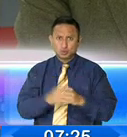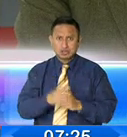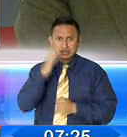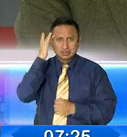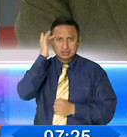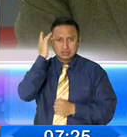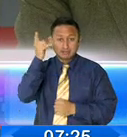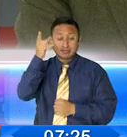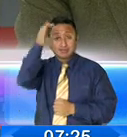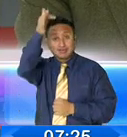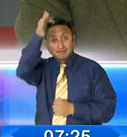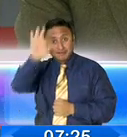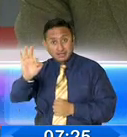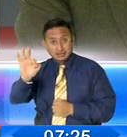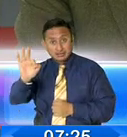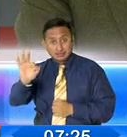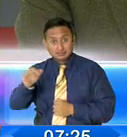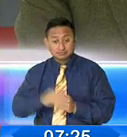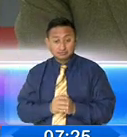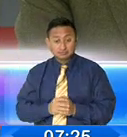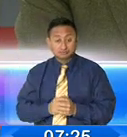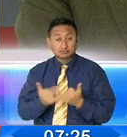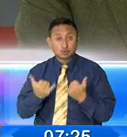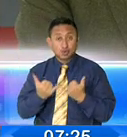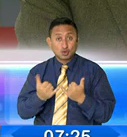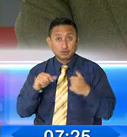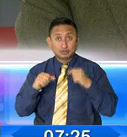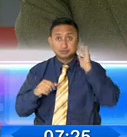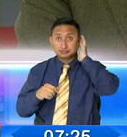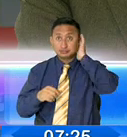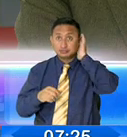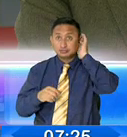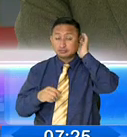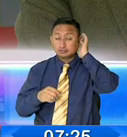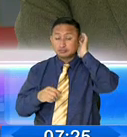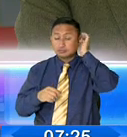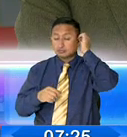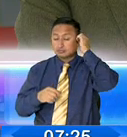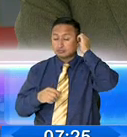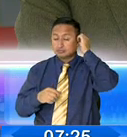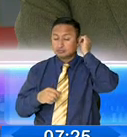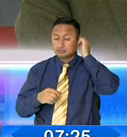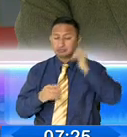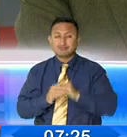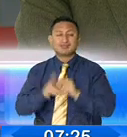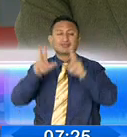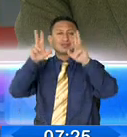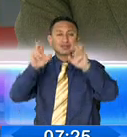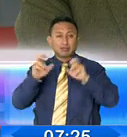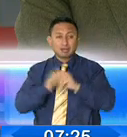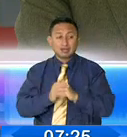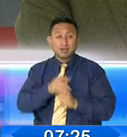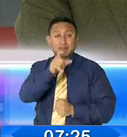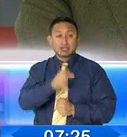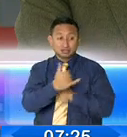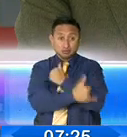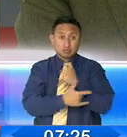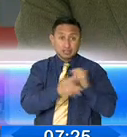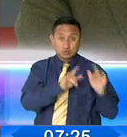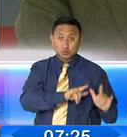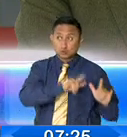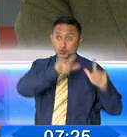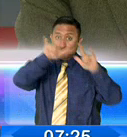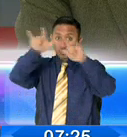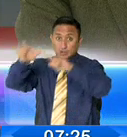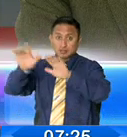Francia, por ejemplo, está tratando el tema de evitar los viajes de estos países, que, bueno,